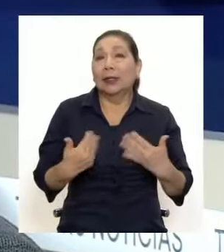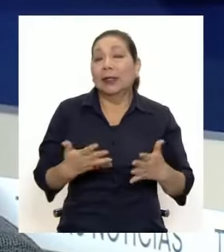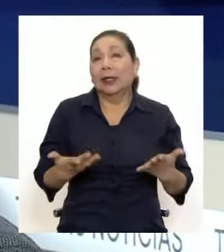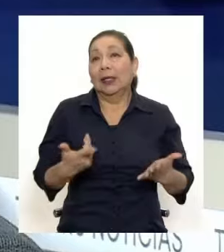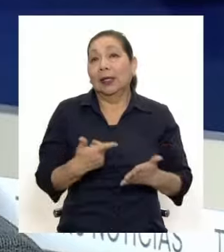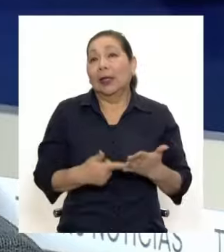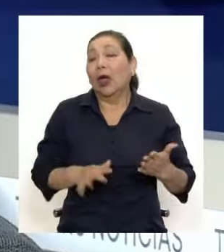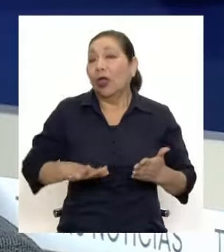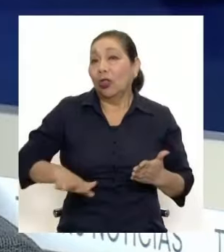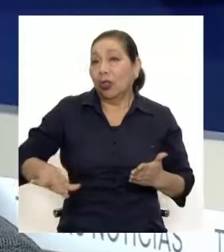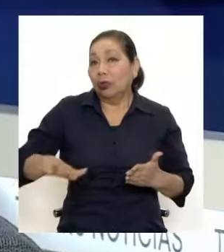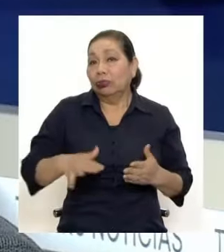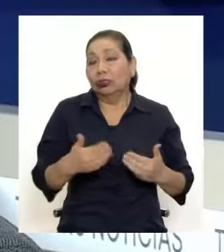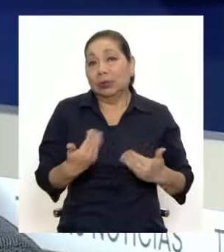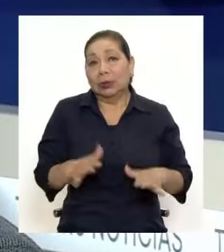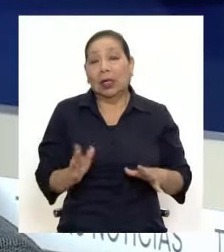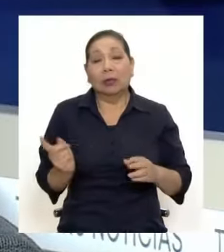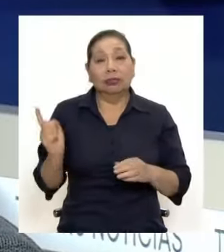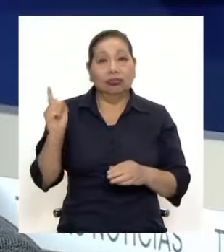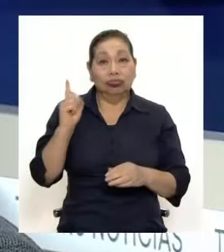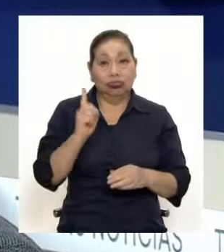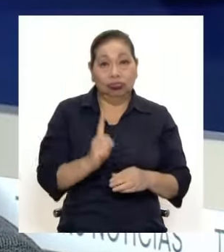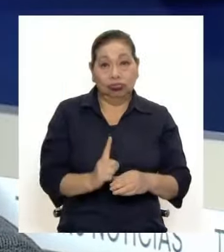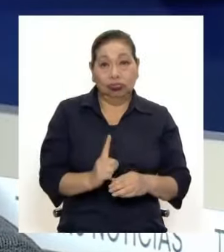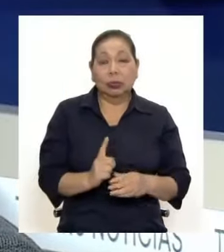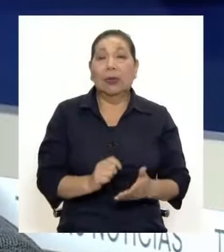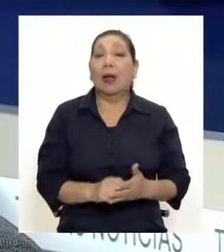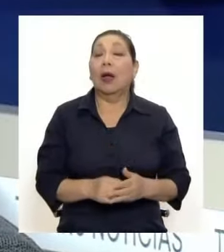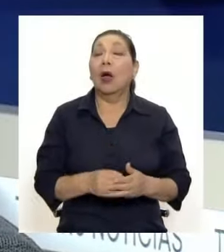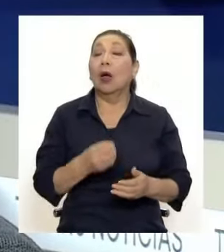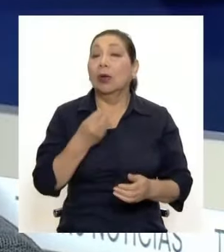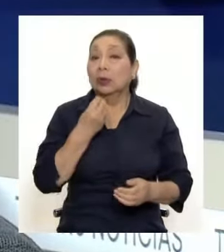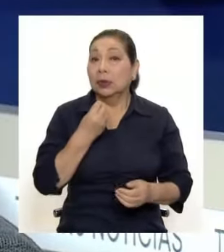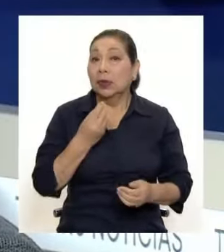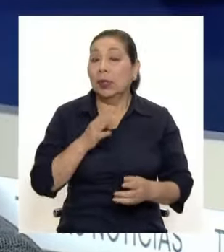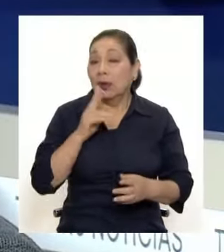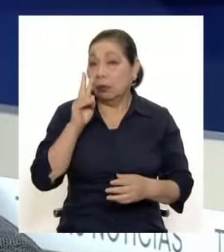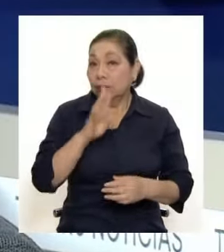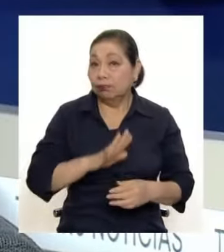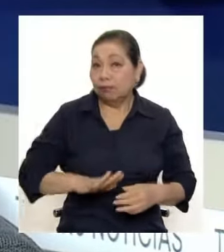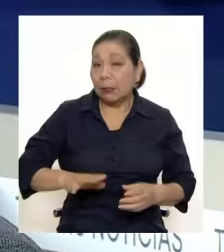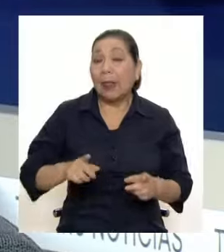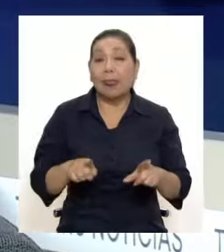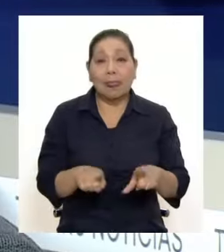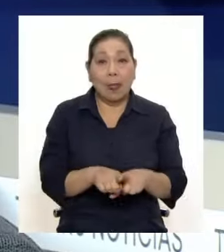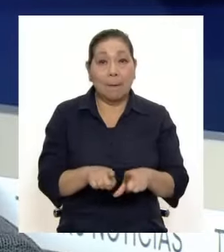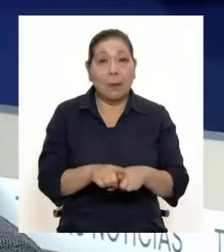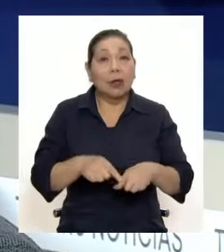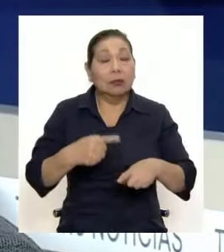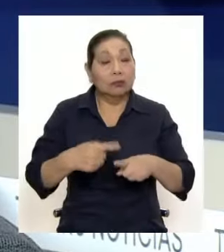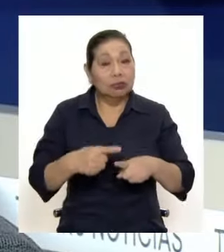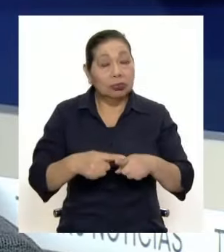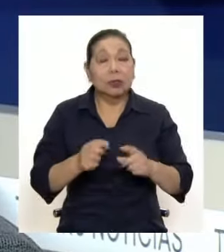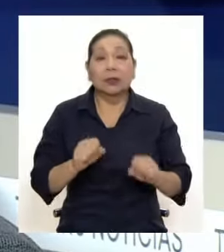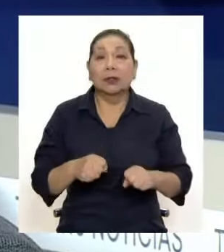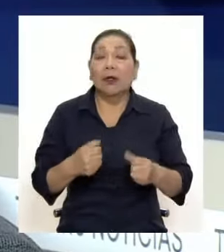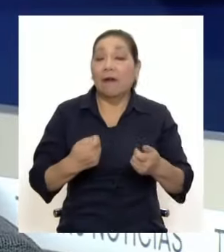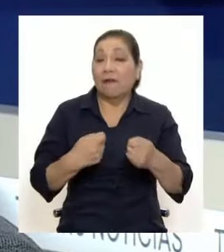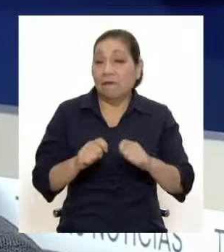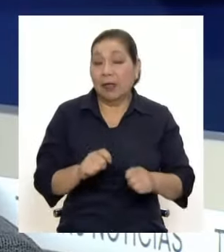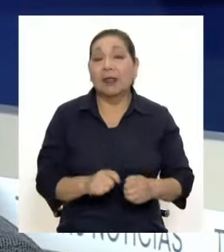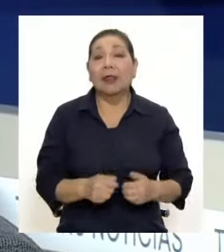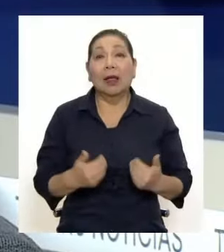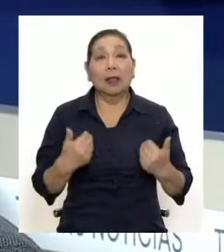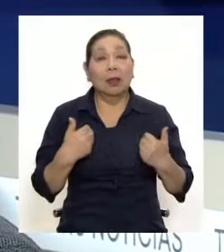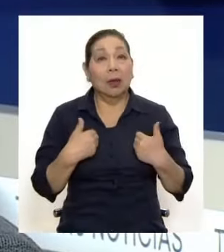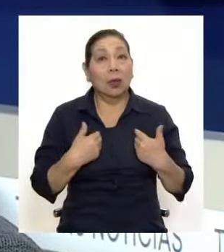eh todo producto que llega a nuestras mesas a nivel nacional y también los productos que se exportan